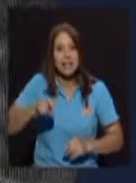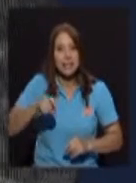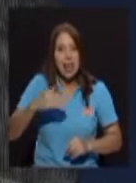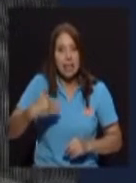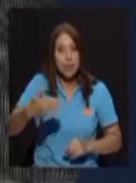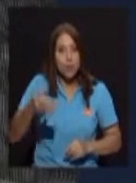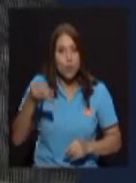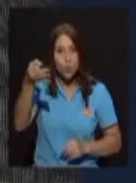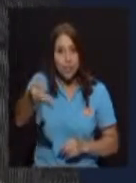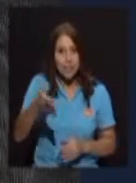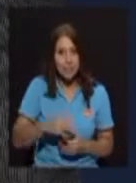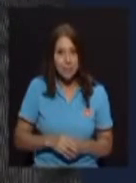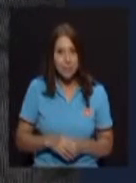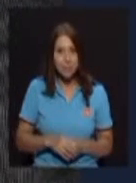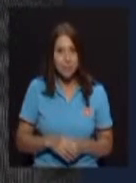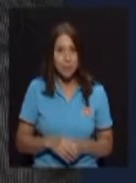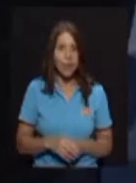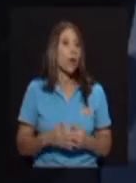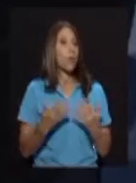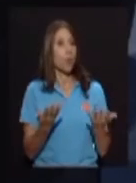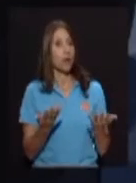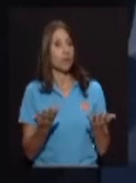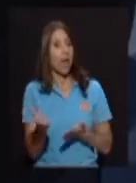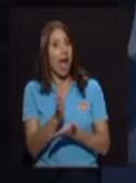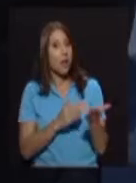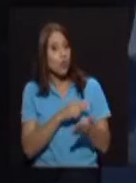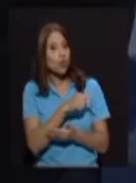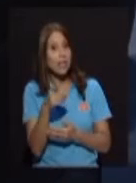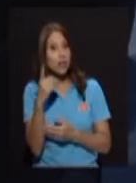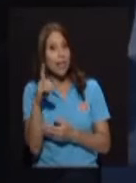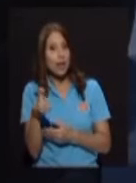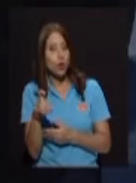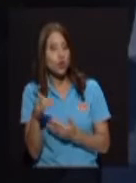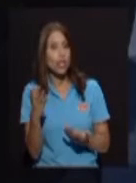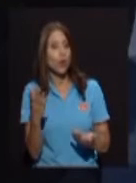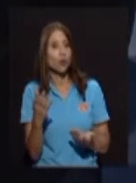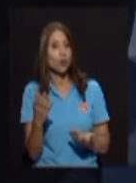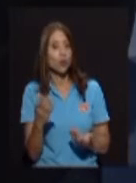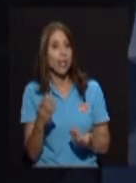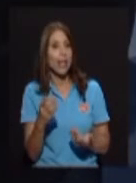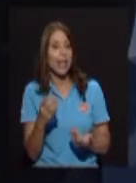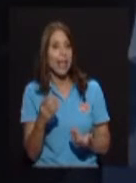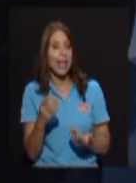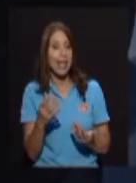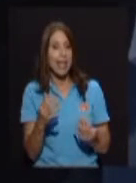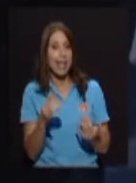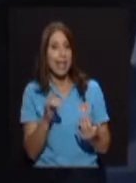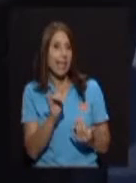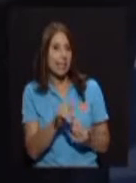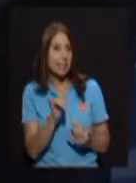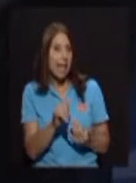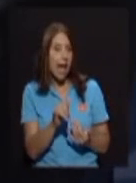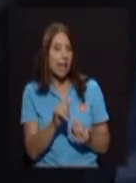necesidades futuras. Bueno, algunos de esos diagnósticos están en